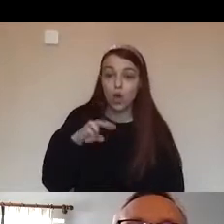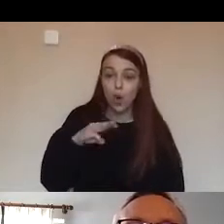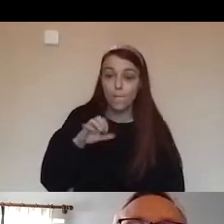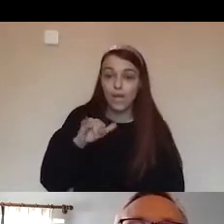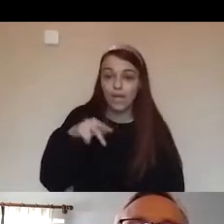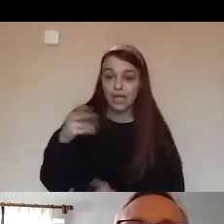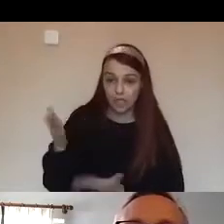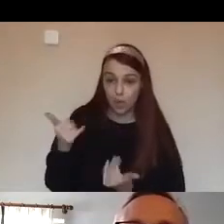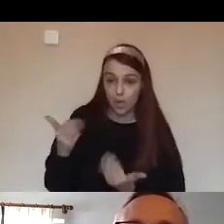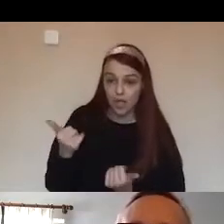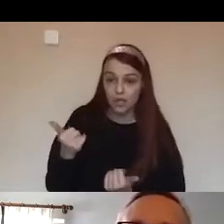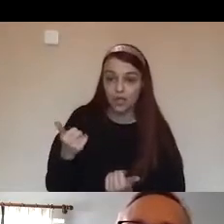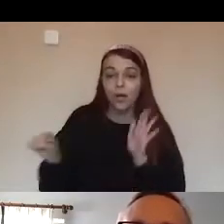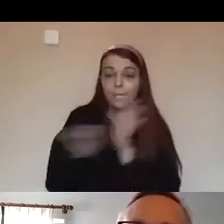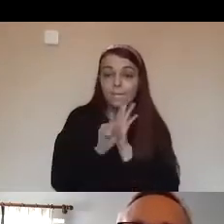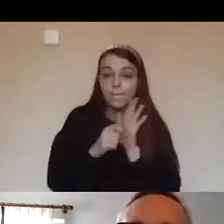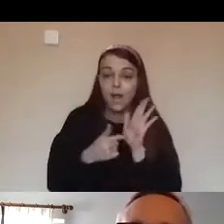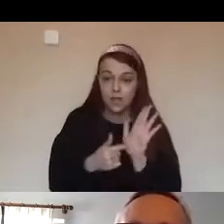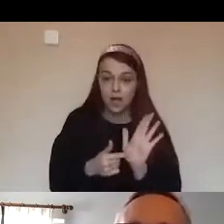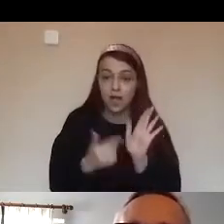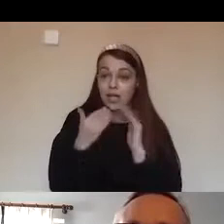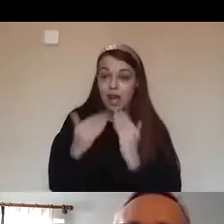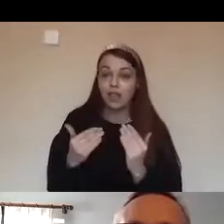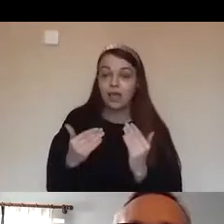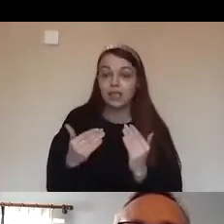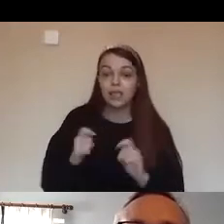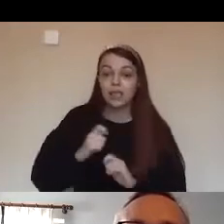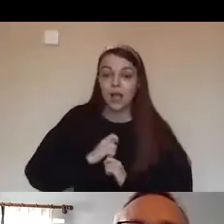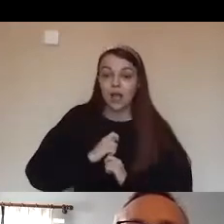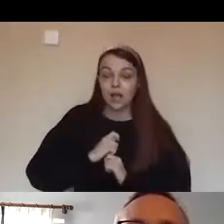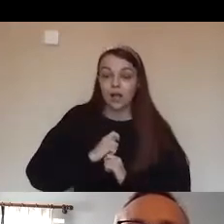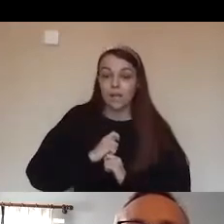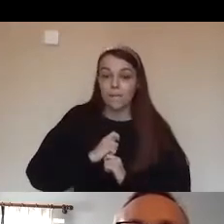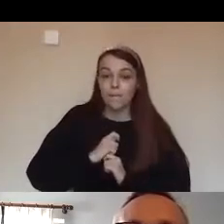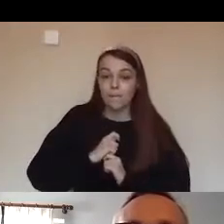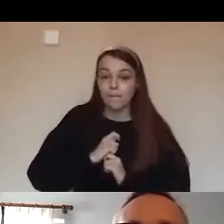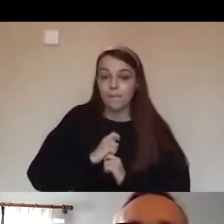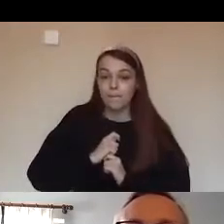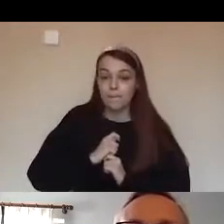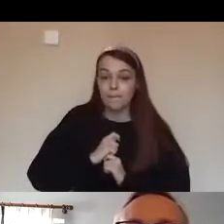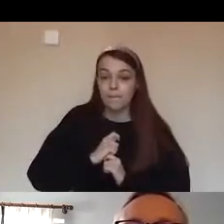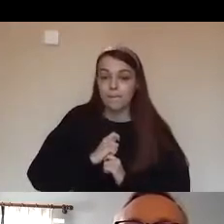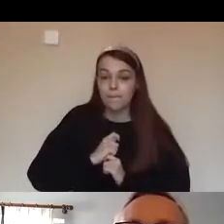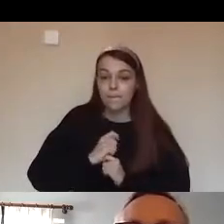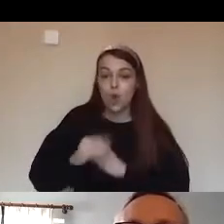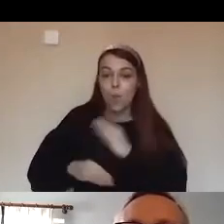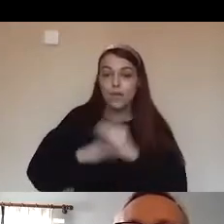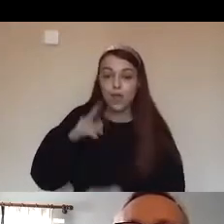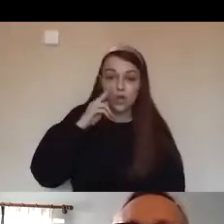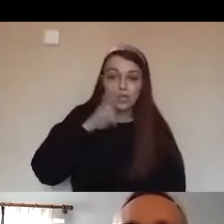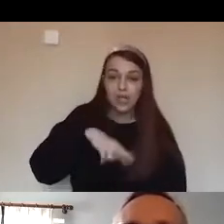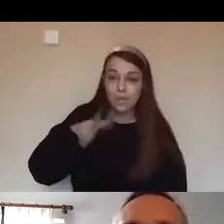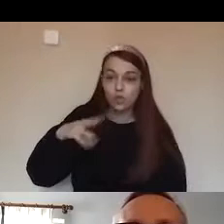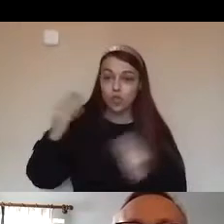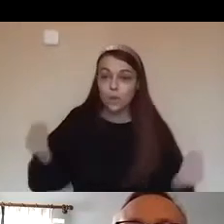distintivo que permite mejorar las capacidades de los operadores de museos y poner